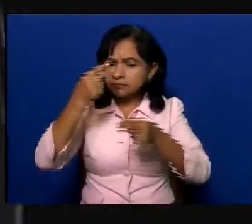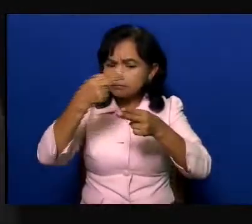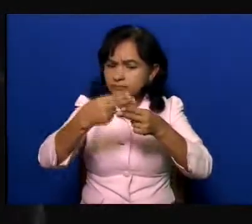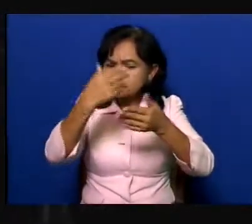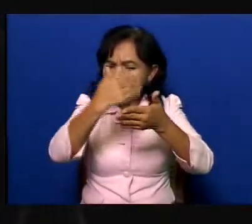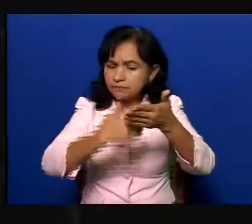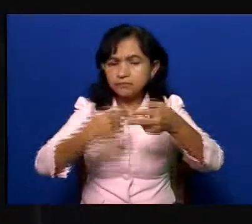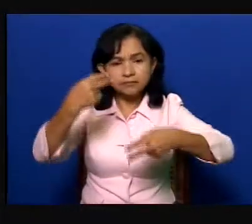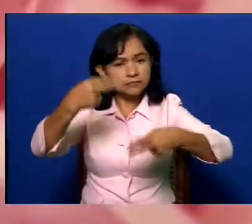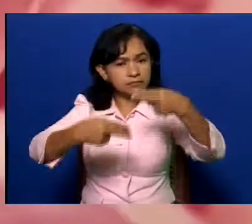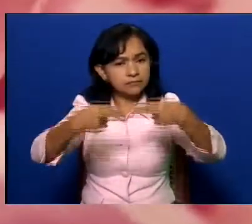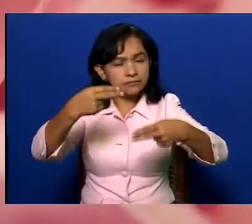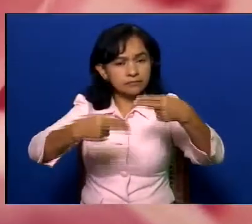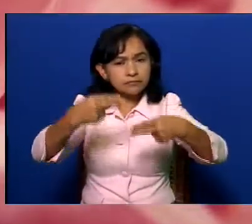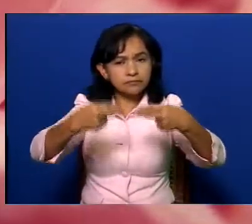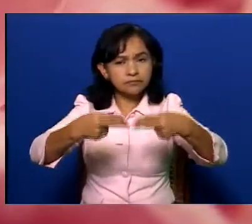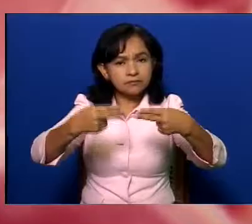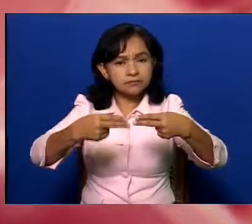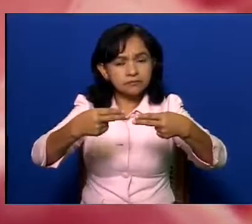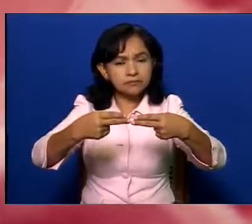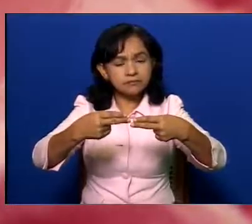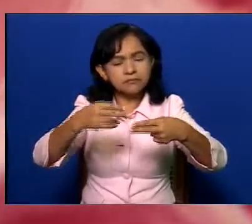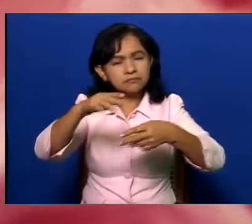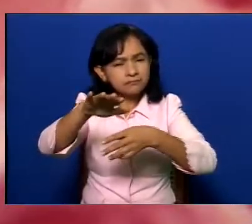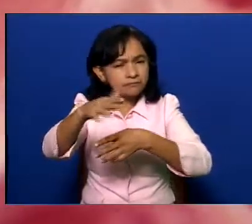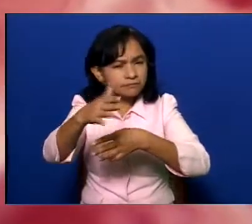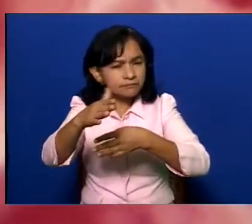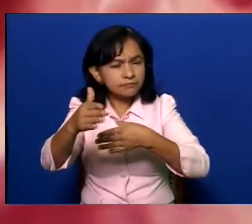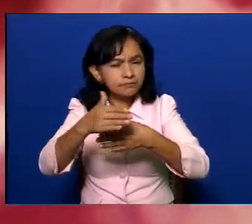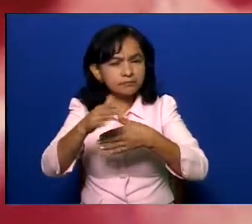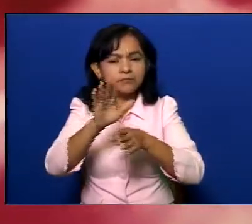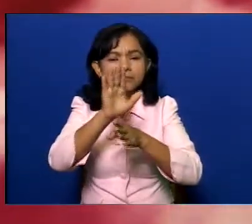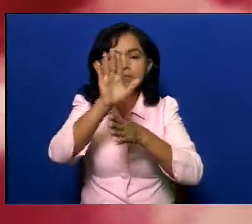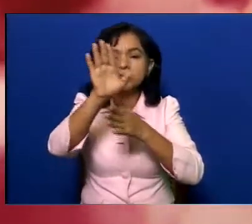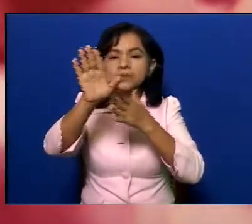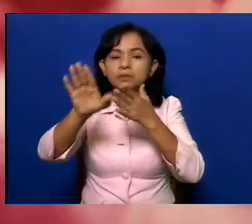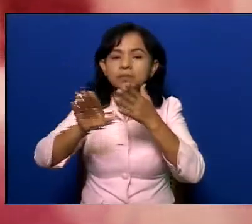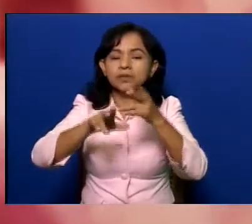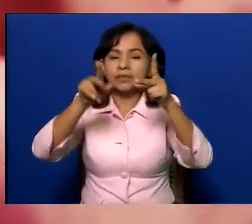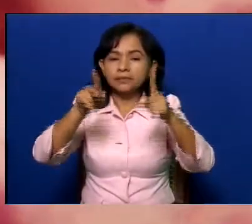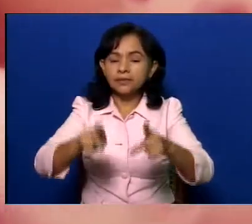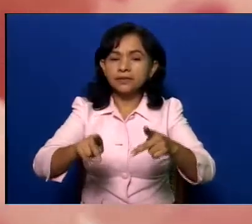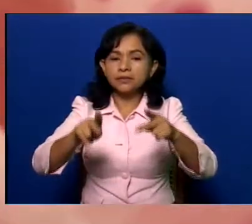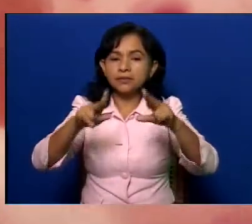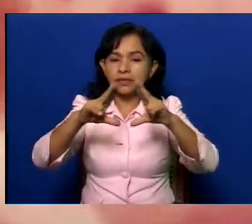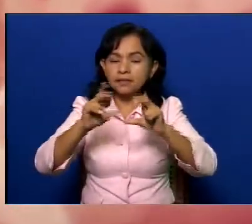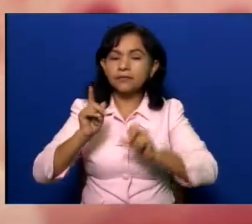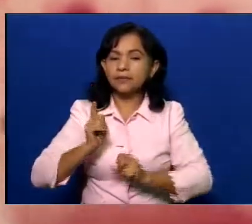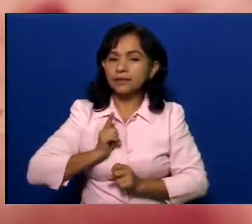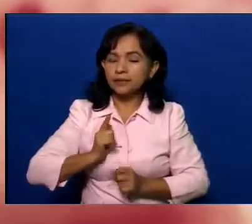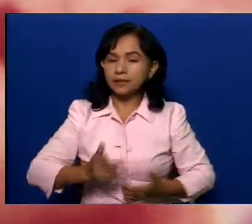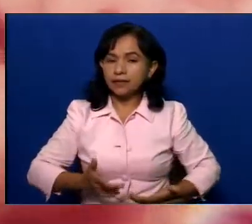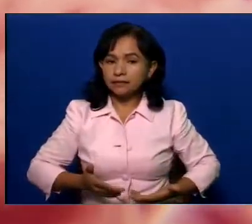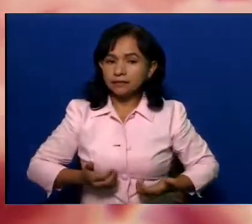número de o algo aproximado cercano de cuántos nicaragüenses padecen de